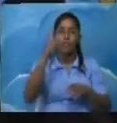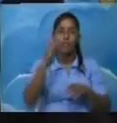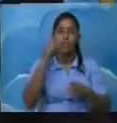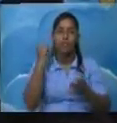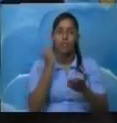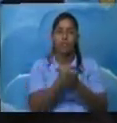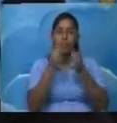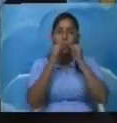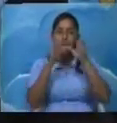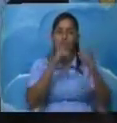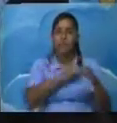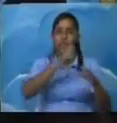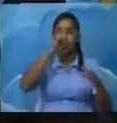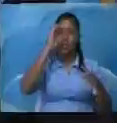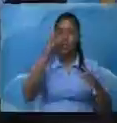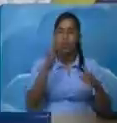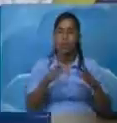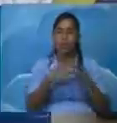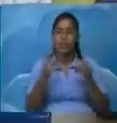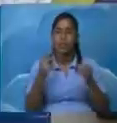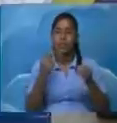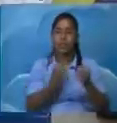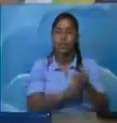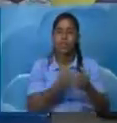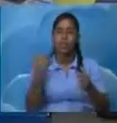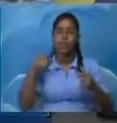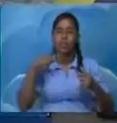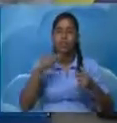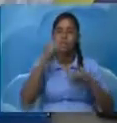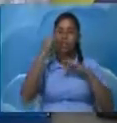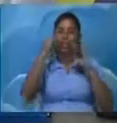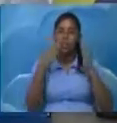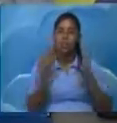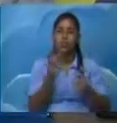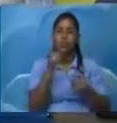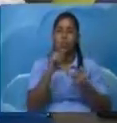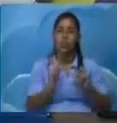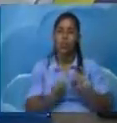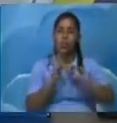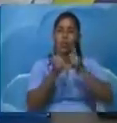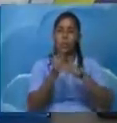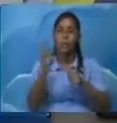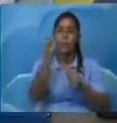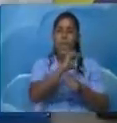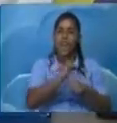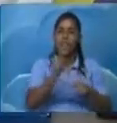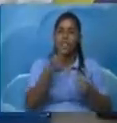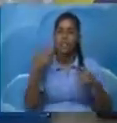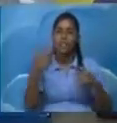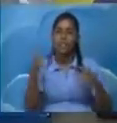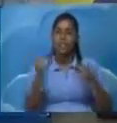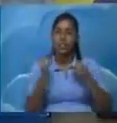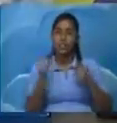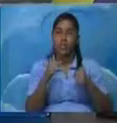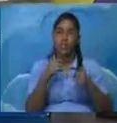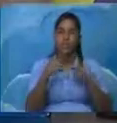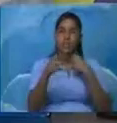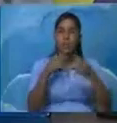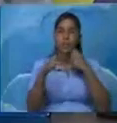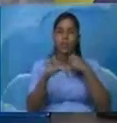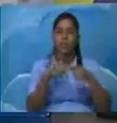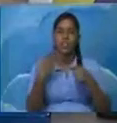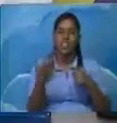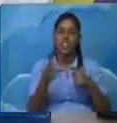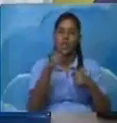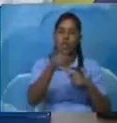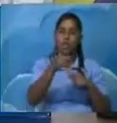Una bendición muy grande. Tengo entendido que tú comenzaste allá en Santiago de Chile vendiendo unas cosas. ¿Qué era